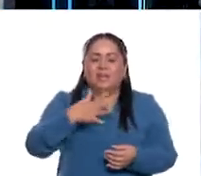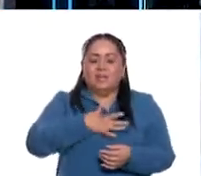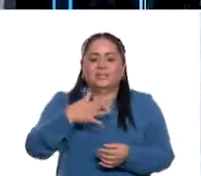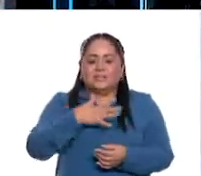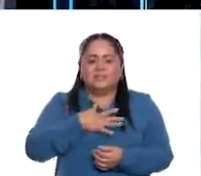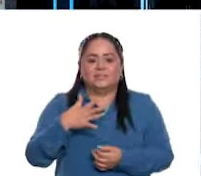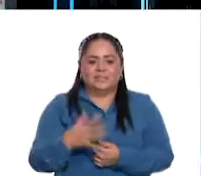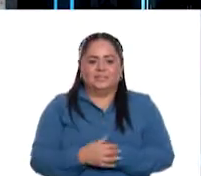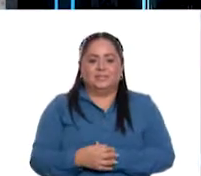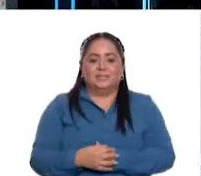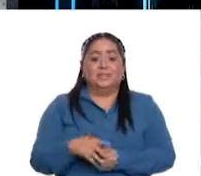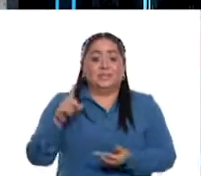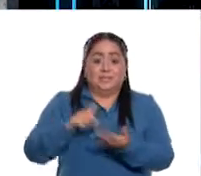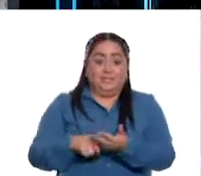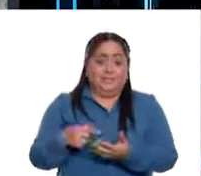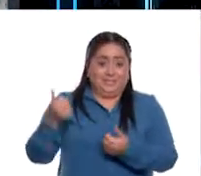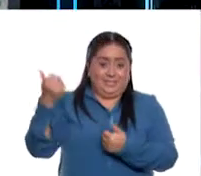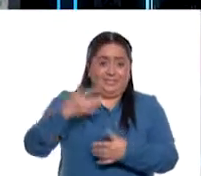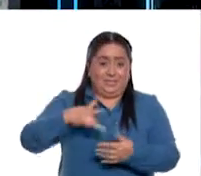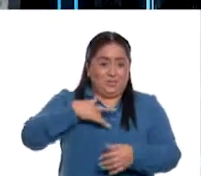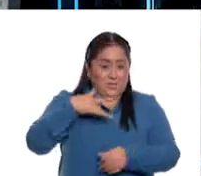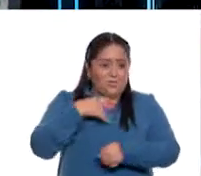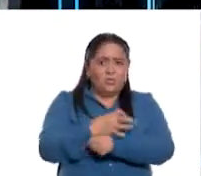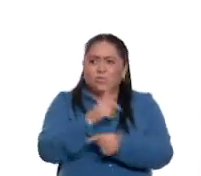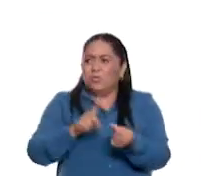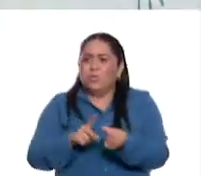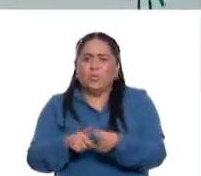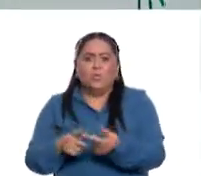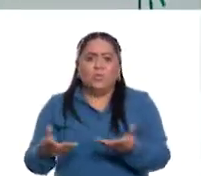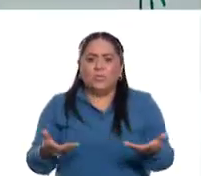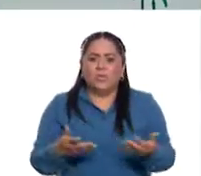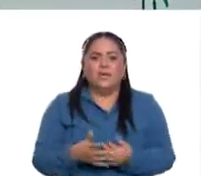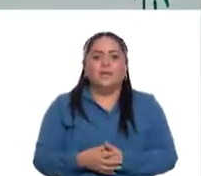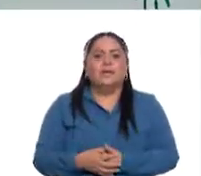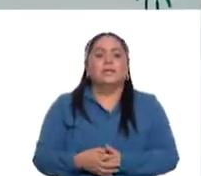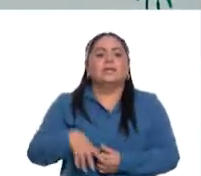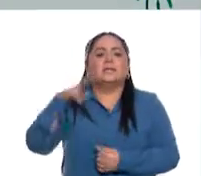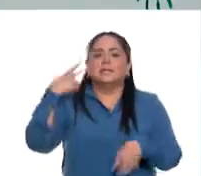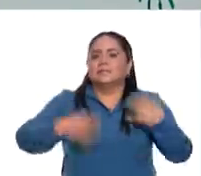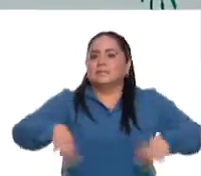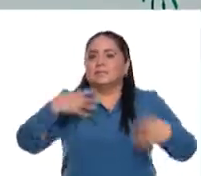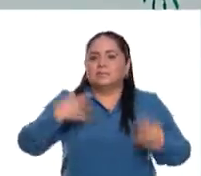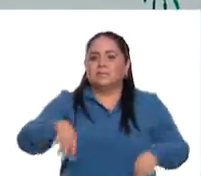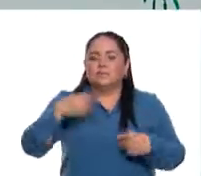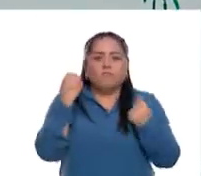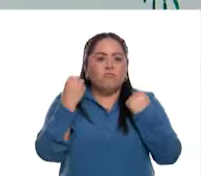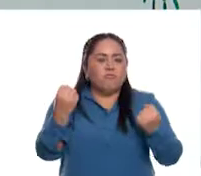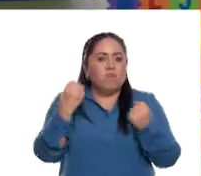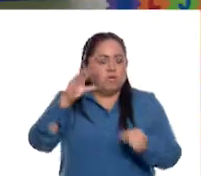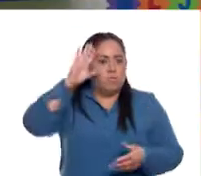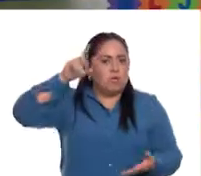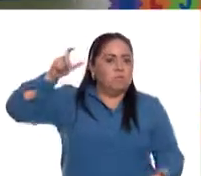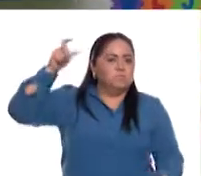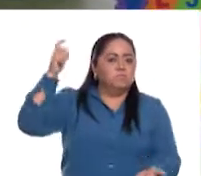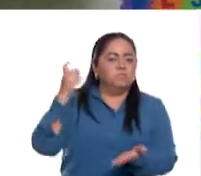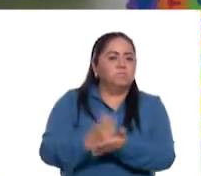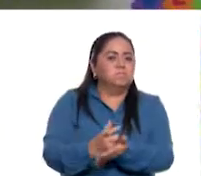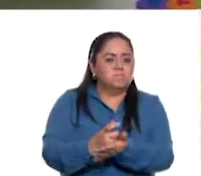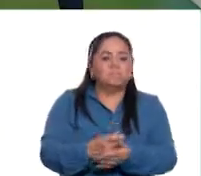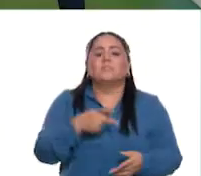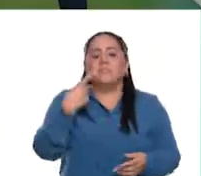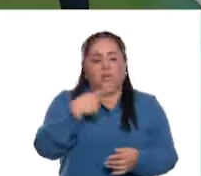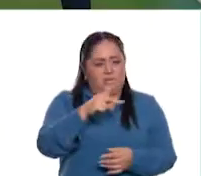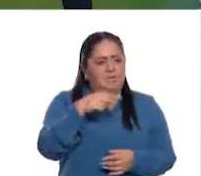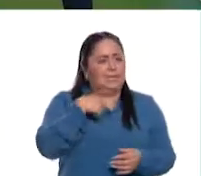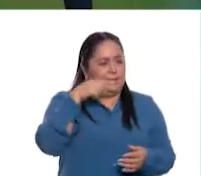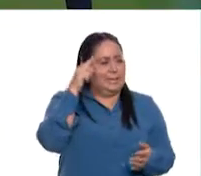¡Ay! ¿El cargamento? ¿Los logros? ¿Dónde están? ¡Vaya, que si estuvo fuerte este impacto! Yo creo